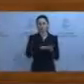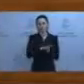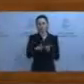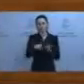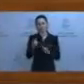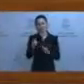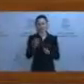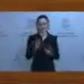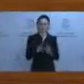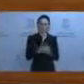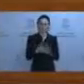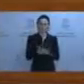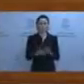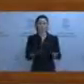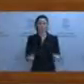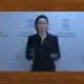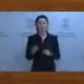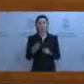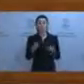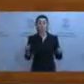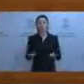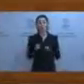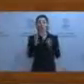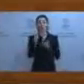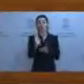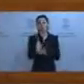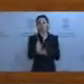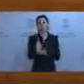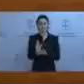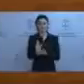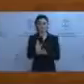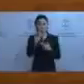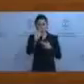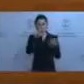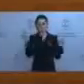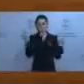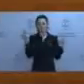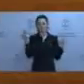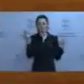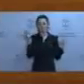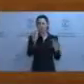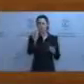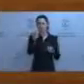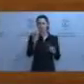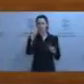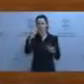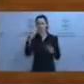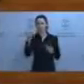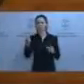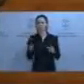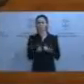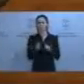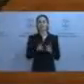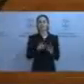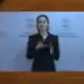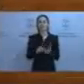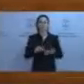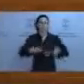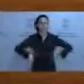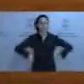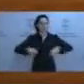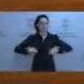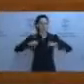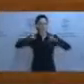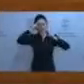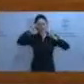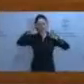cosa, una oferta de público bienal, como ocurre en todos los sistemas normales y racionales, no